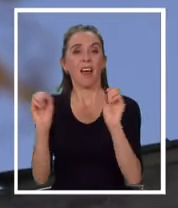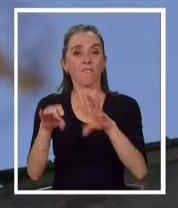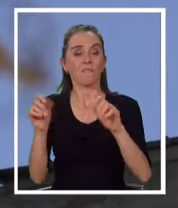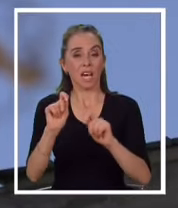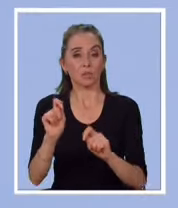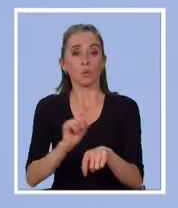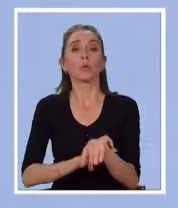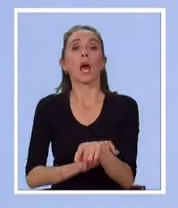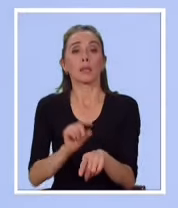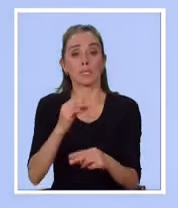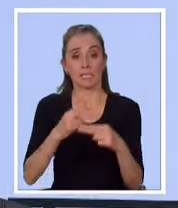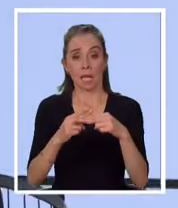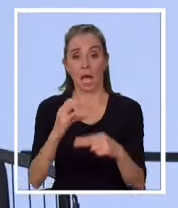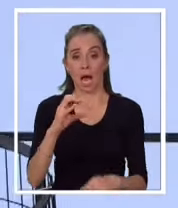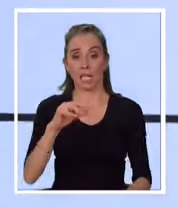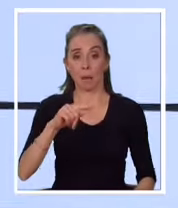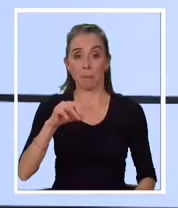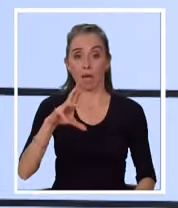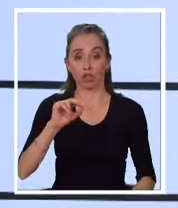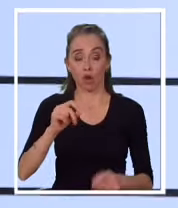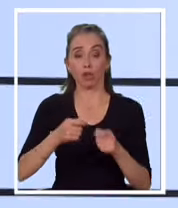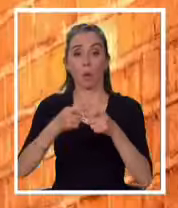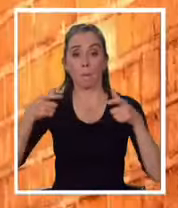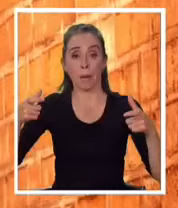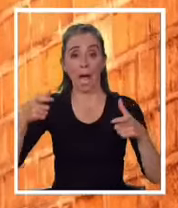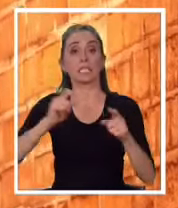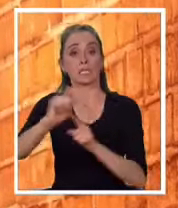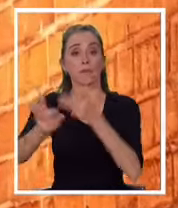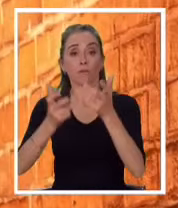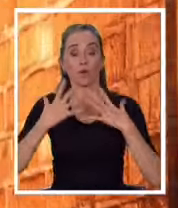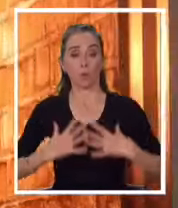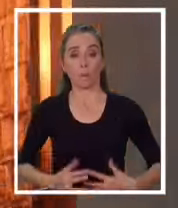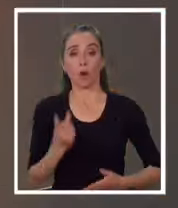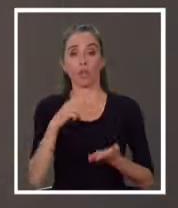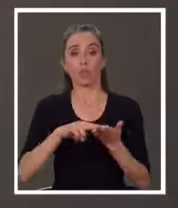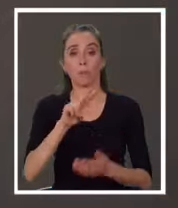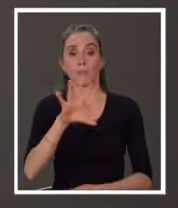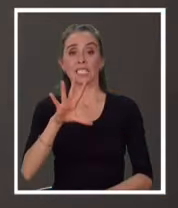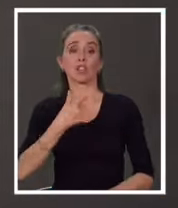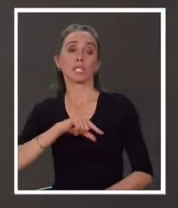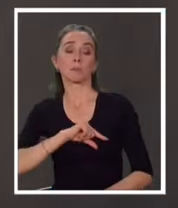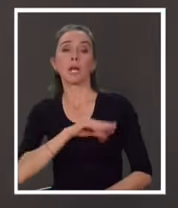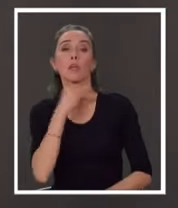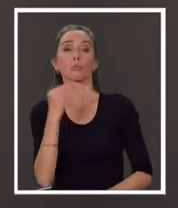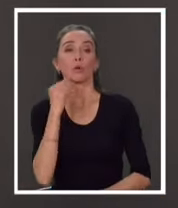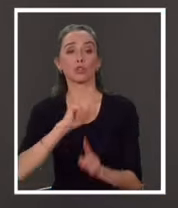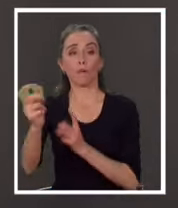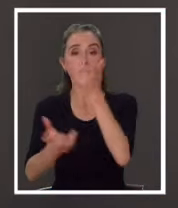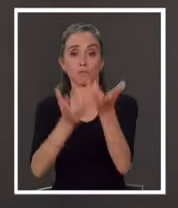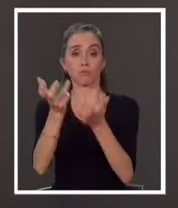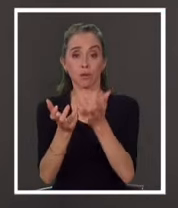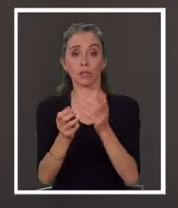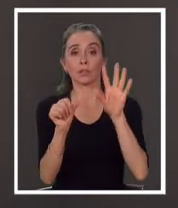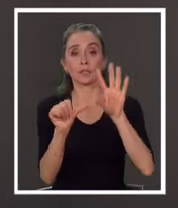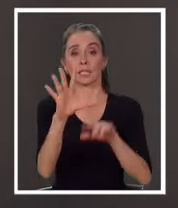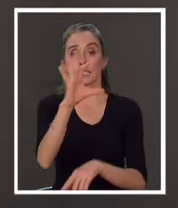Los crematorios son un negocio que va en aumento. En España, por ejemplo, se estima que en el 2025 los fallecidos incinerados alcanzarán